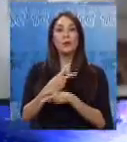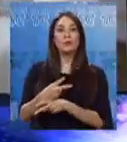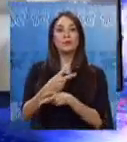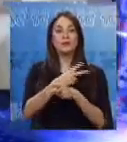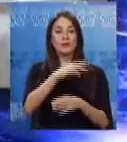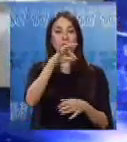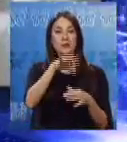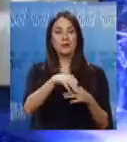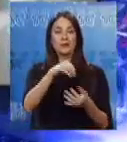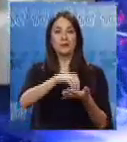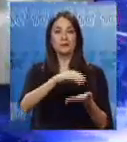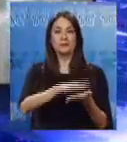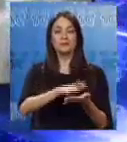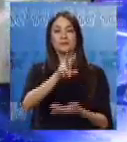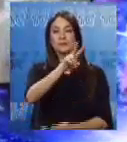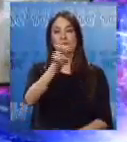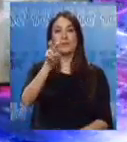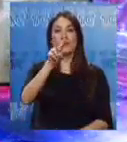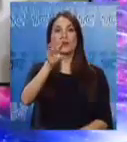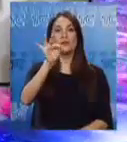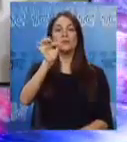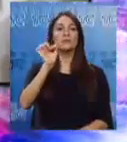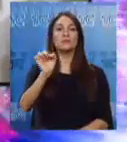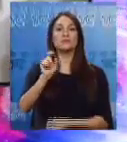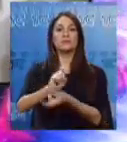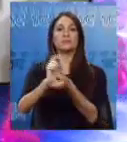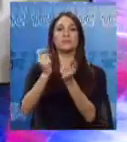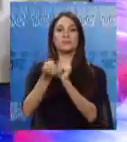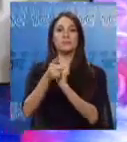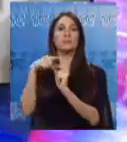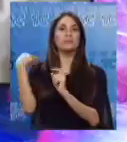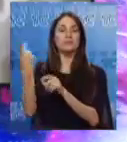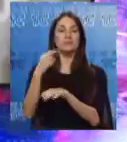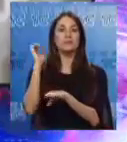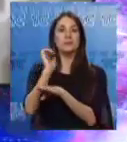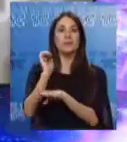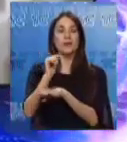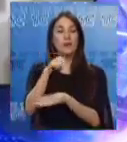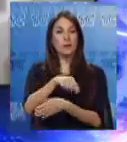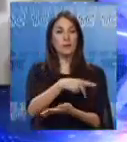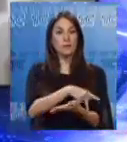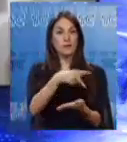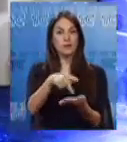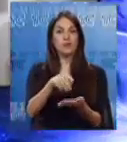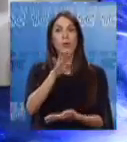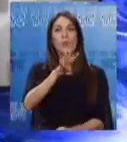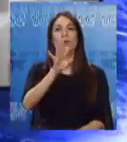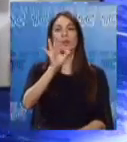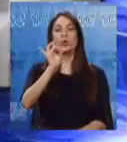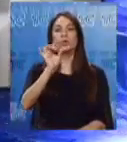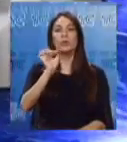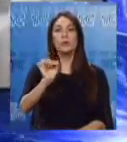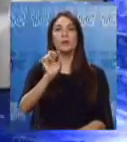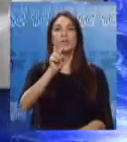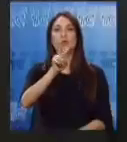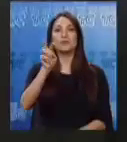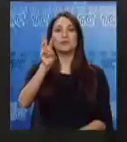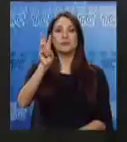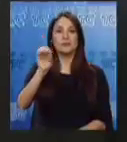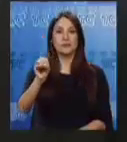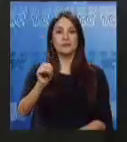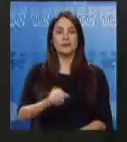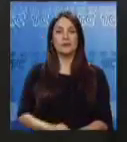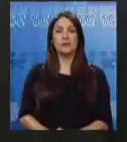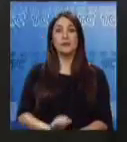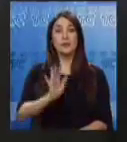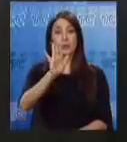Electoral ha registrado 229 mil cambios a escala nacional. Solo en Pichincha llegan a 48.260. Para